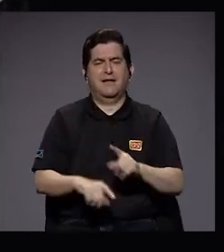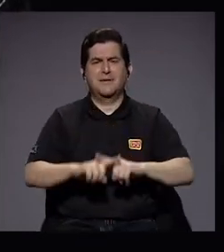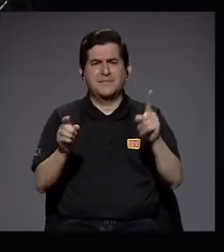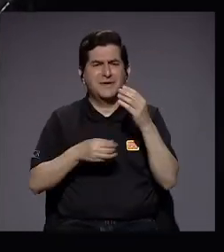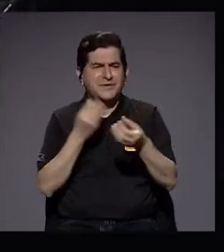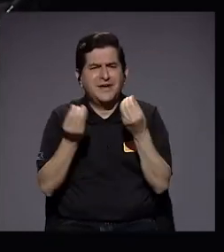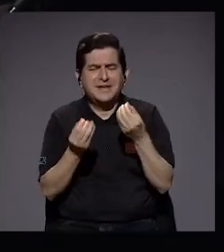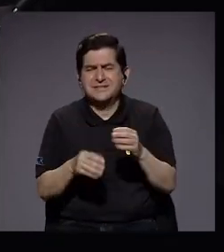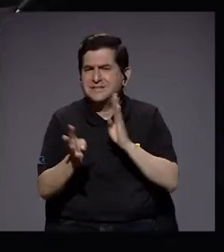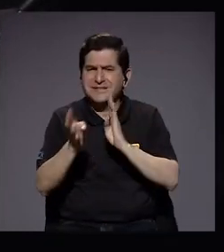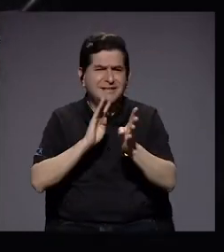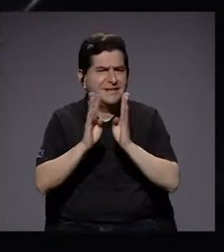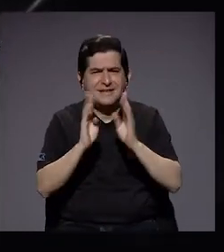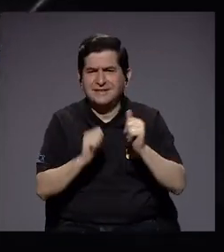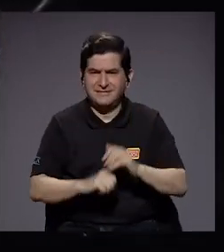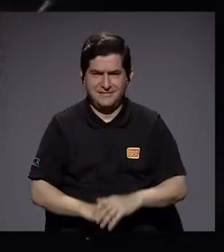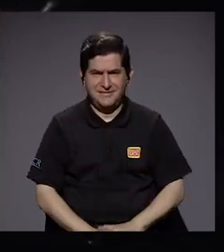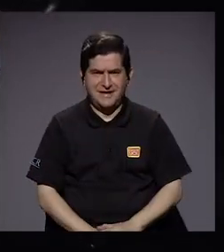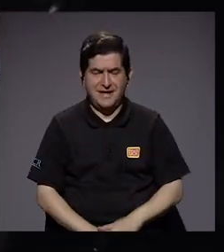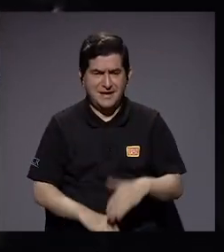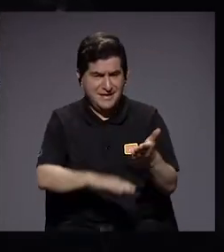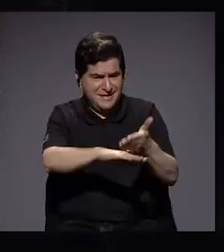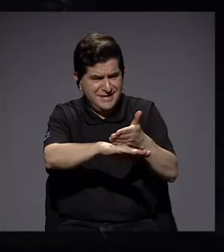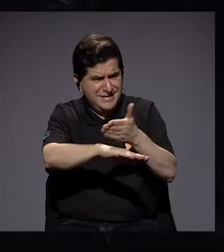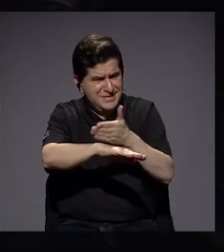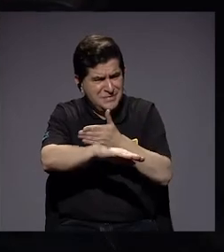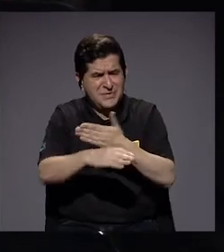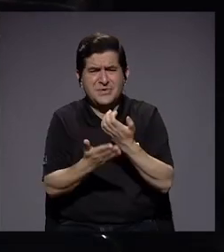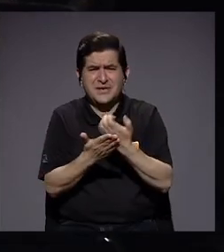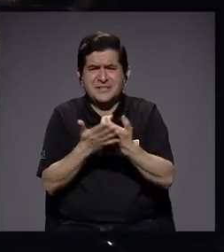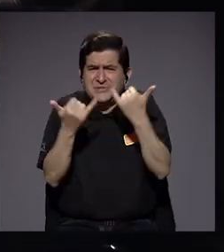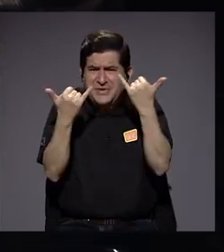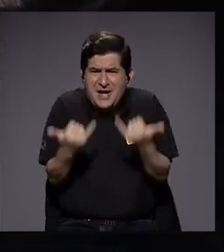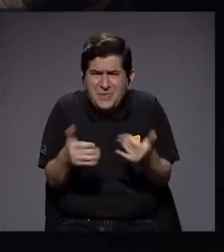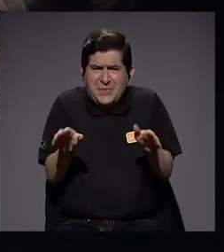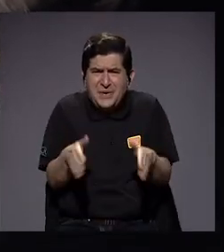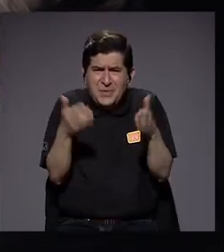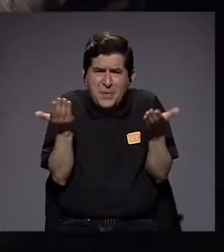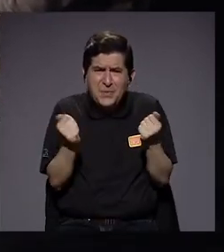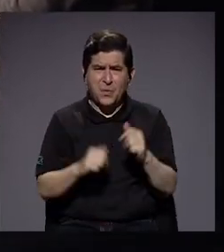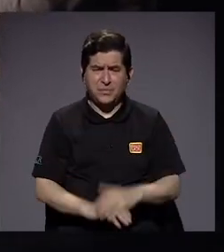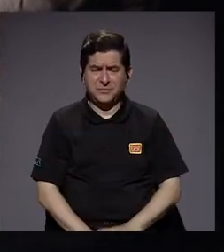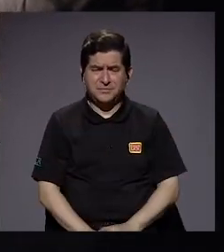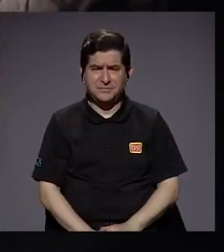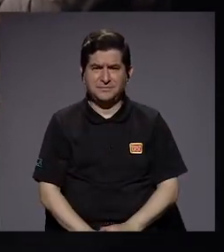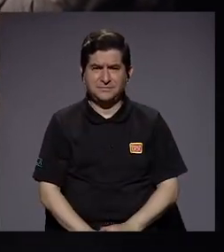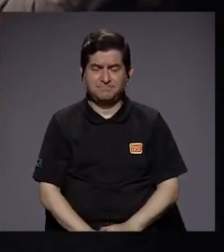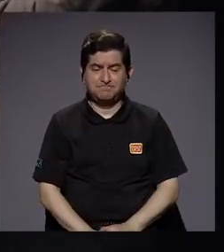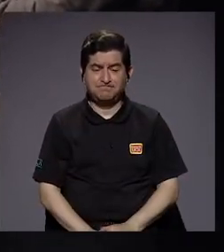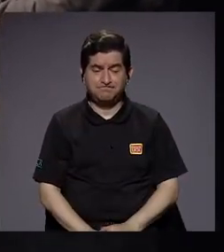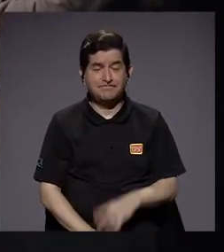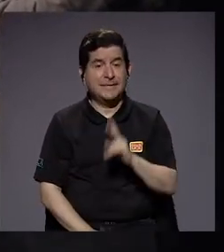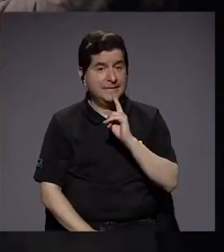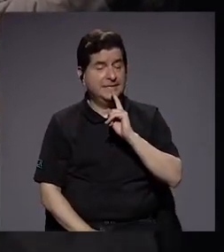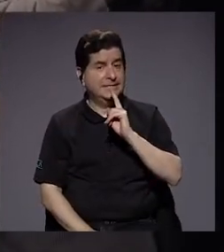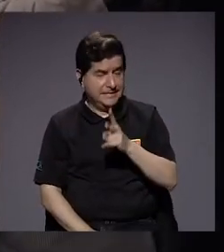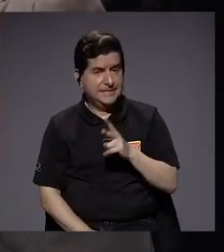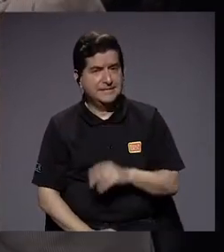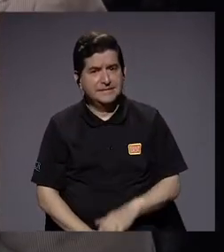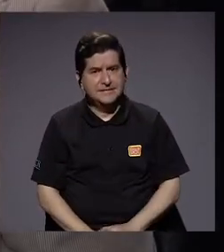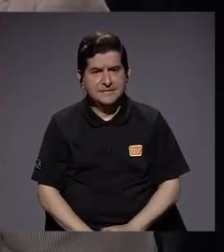¿cómo hacer y cómo hablar de recuperación económica en este momento también, don Edwin? Bueno,